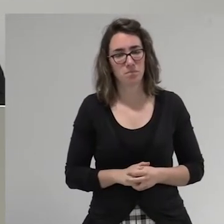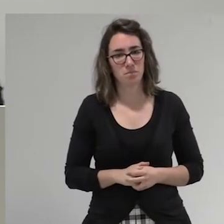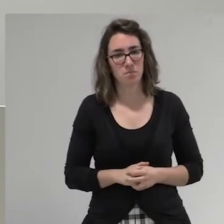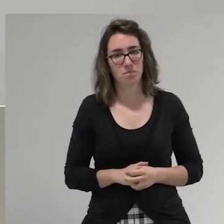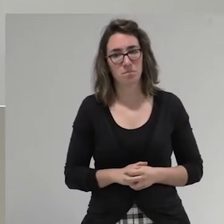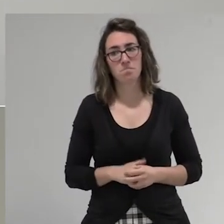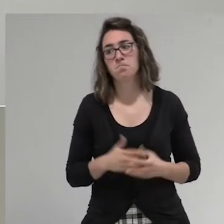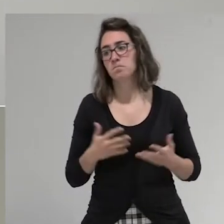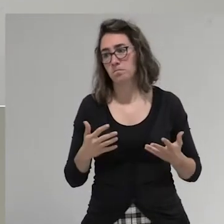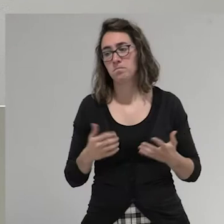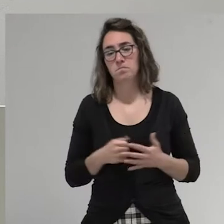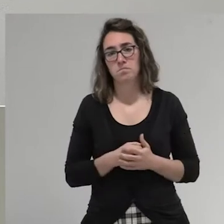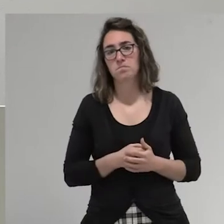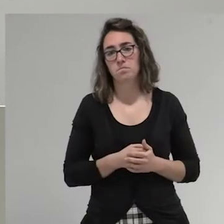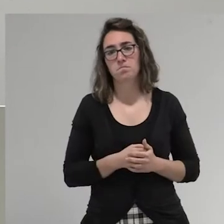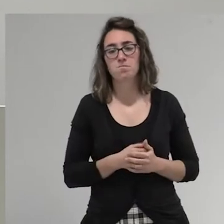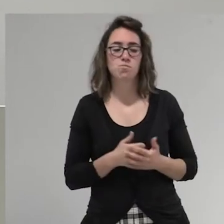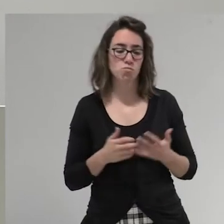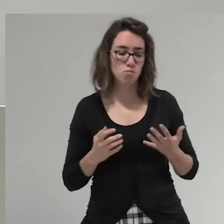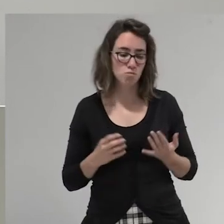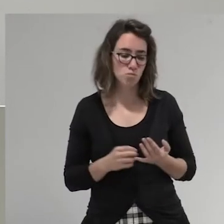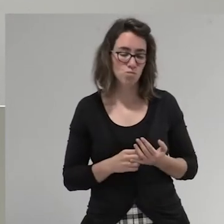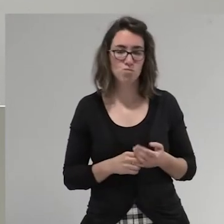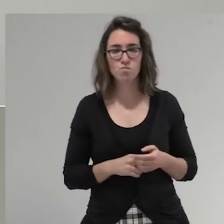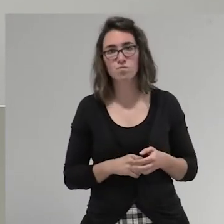El cruce, o sea, digamos que...